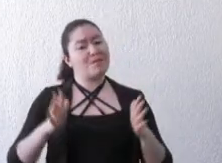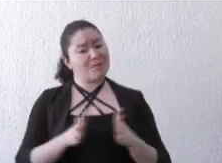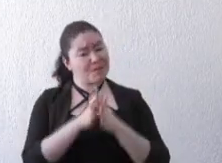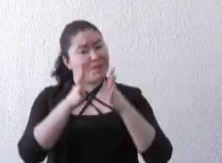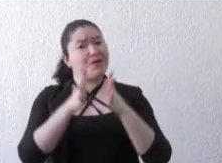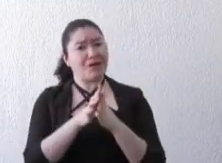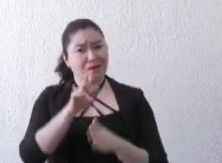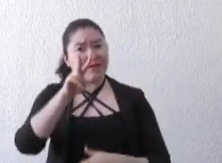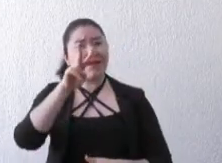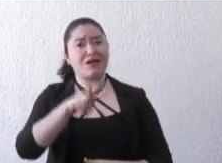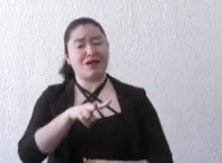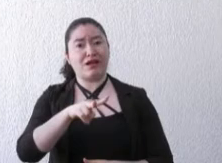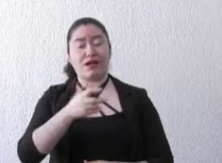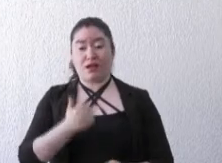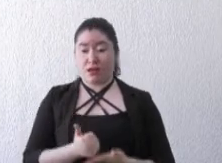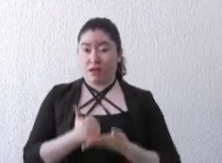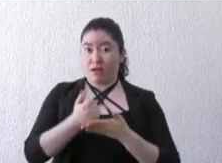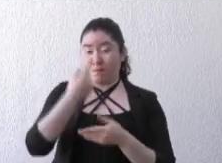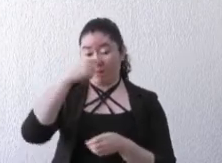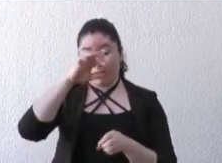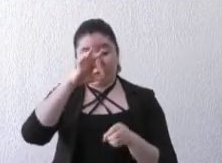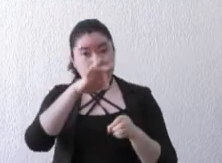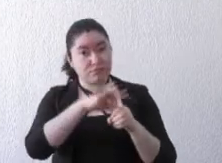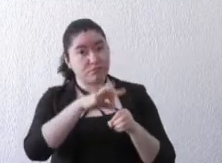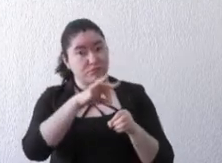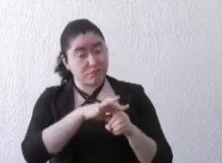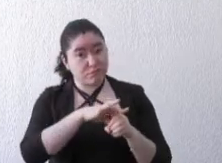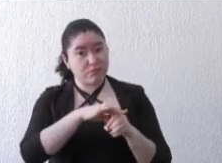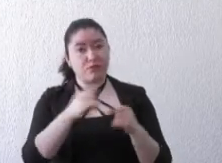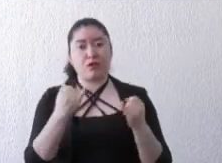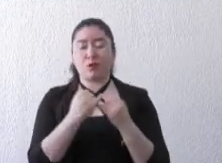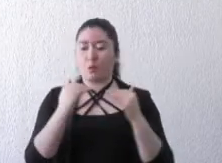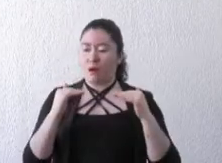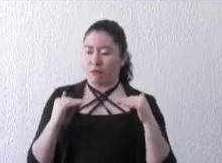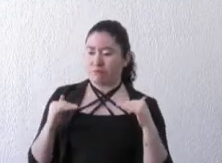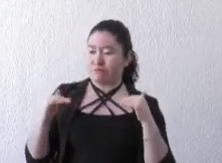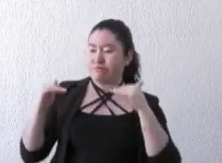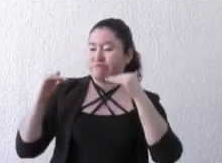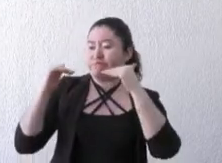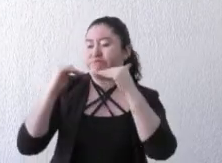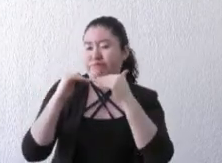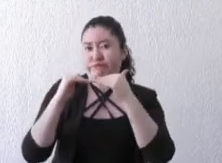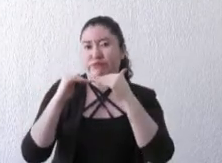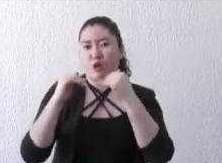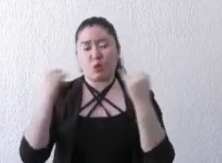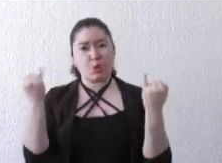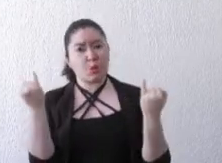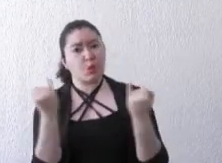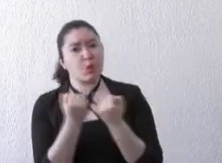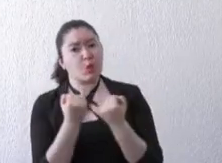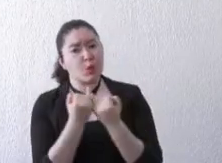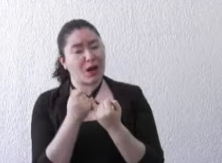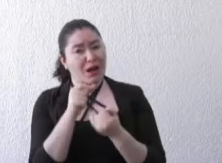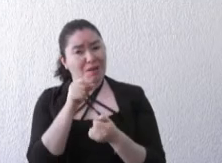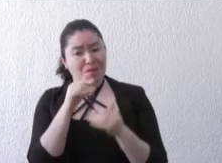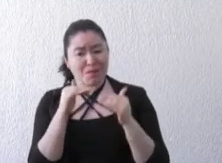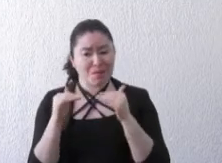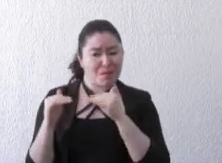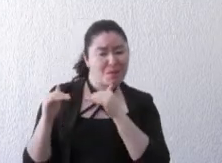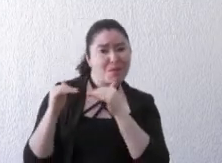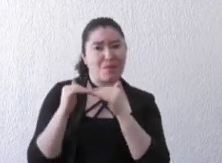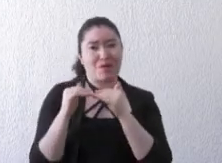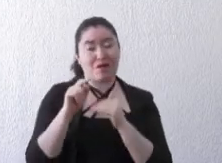espacio de la democracia, es el espacio de la equidad, es el espacio de la igualdad. Al final del día es lo que hace